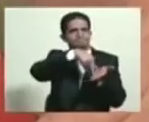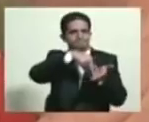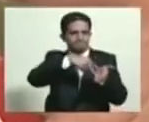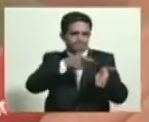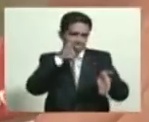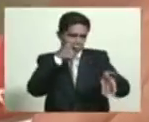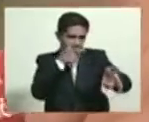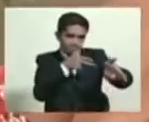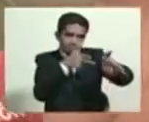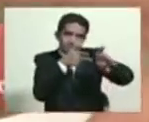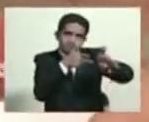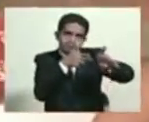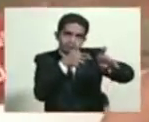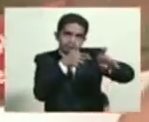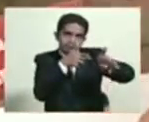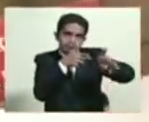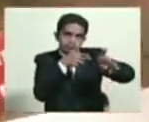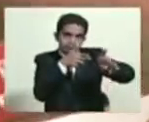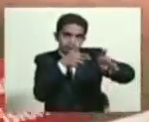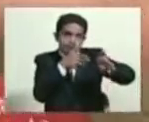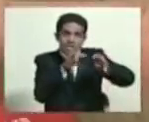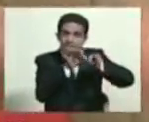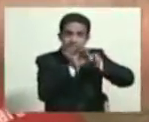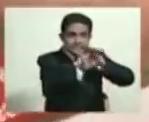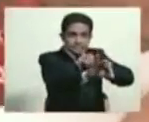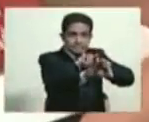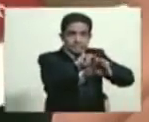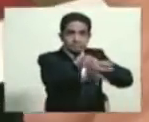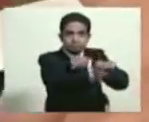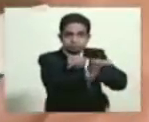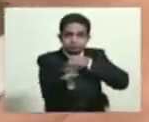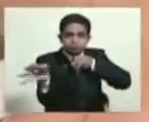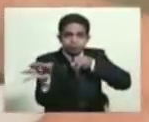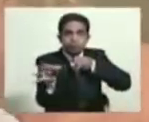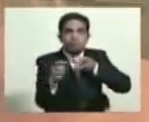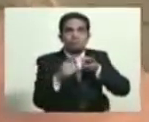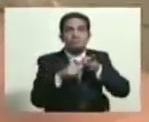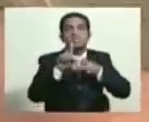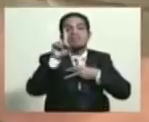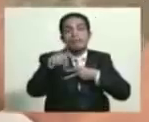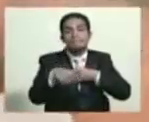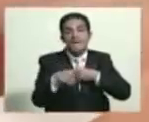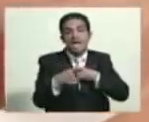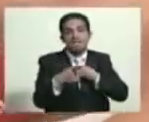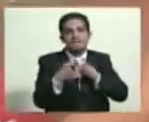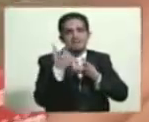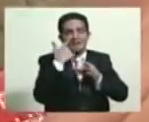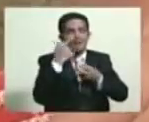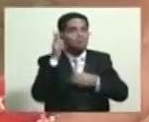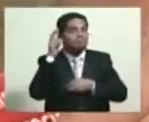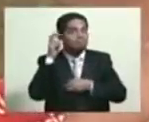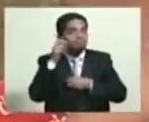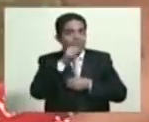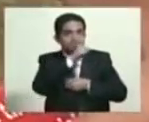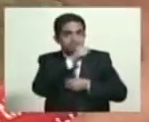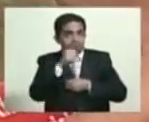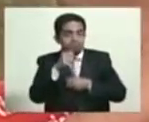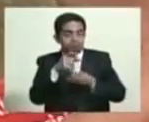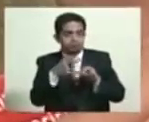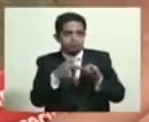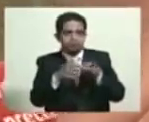francotiradores con rifles de alto calibre y silenciador que generaron los